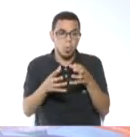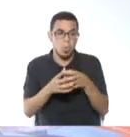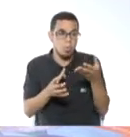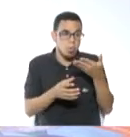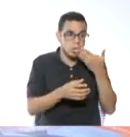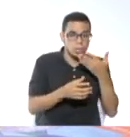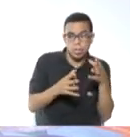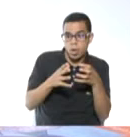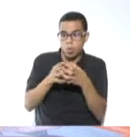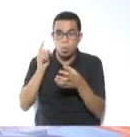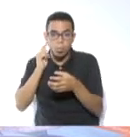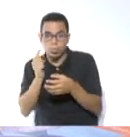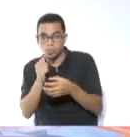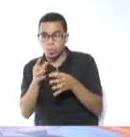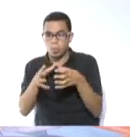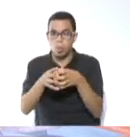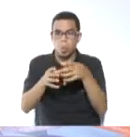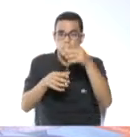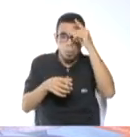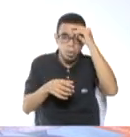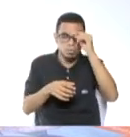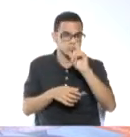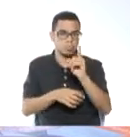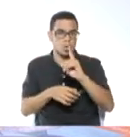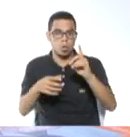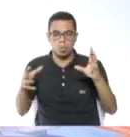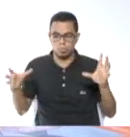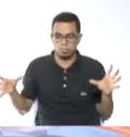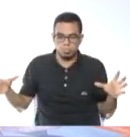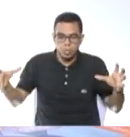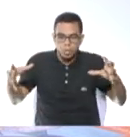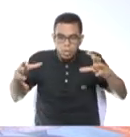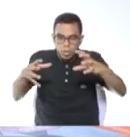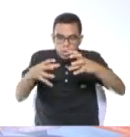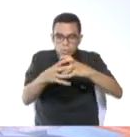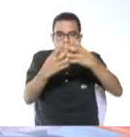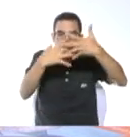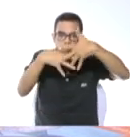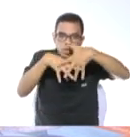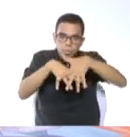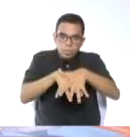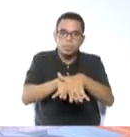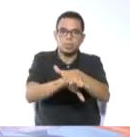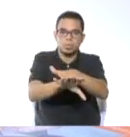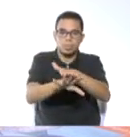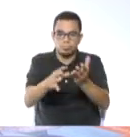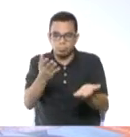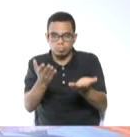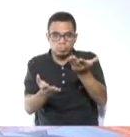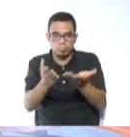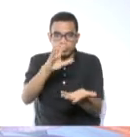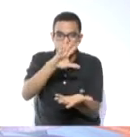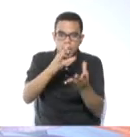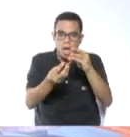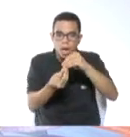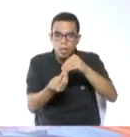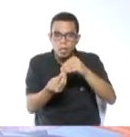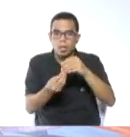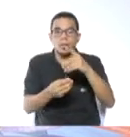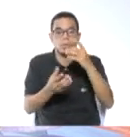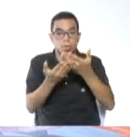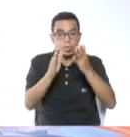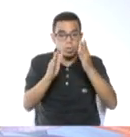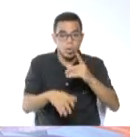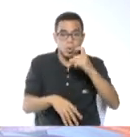allí están todos mezclados, pues nos vemos de igual a igual, donde generamos las condiciones para que nuestros estudiantes con necesidades